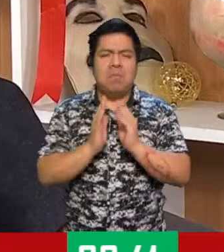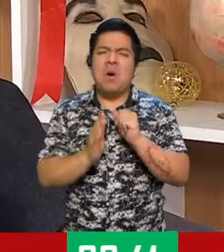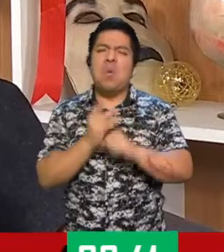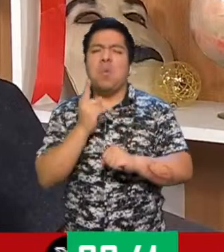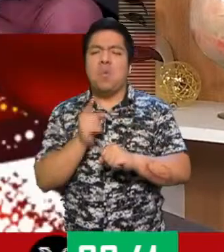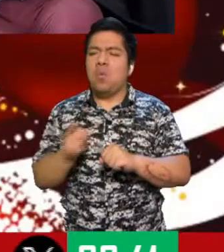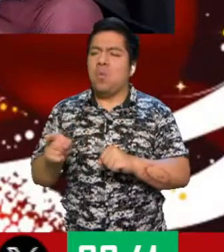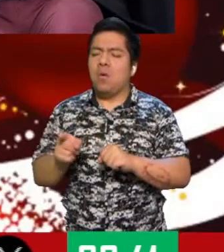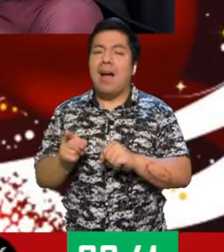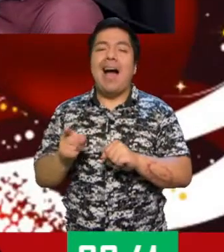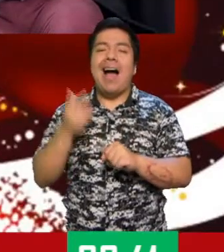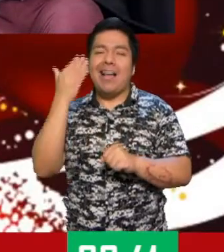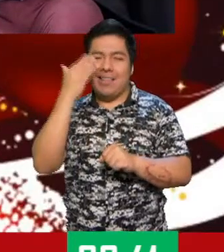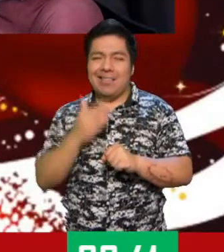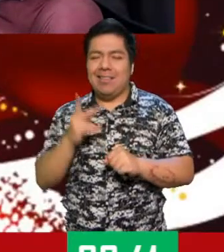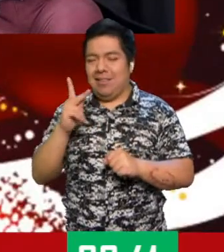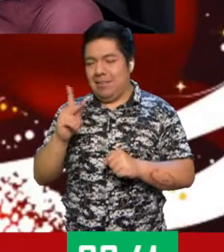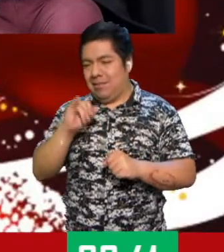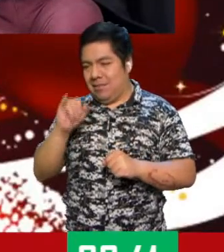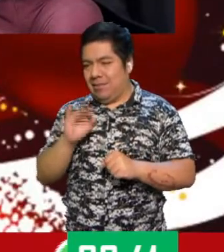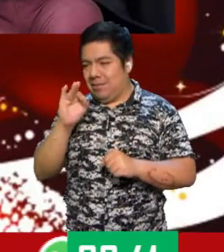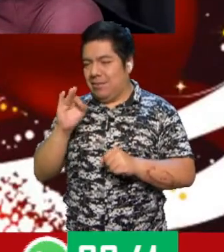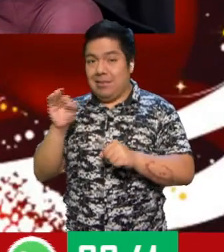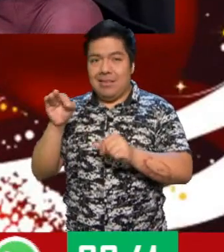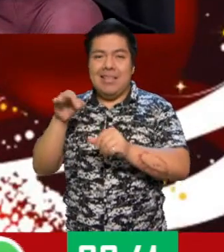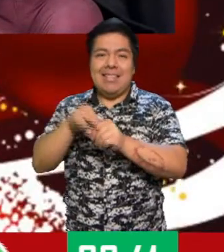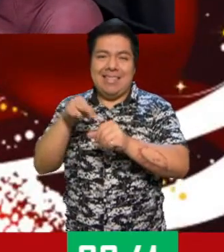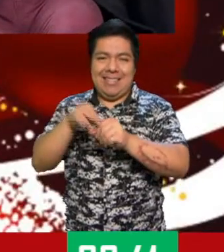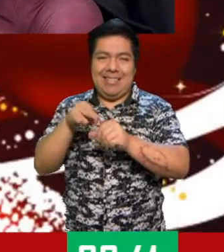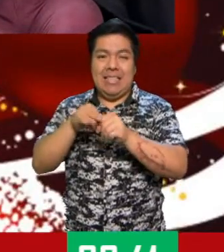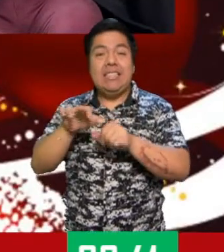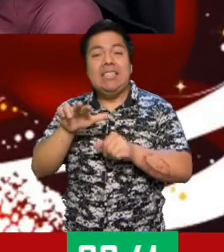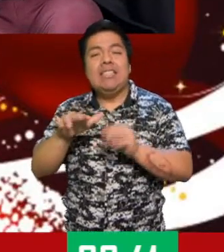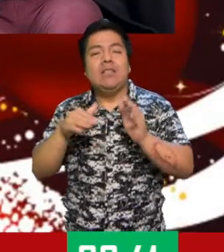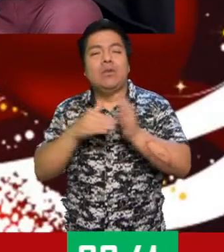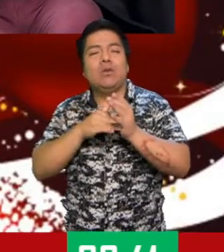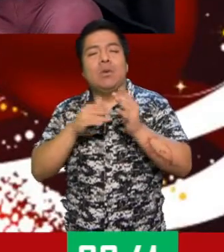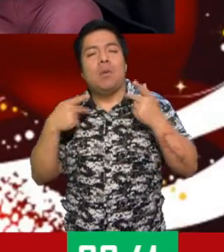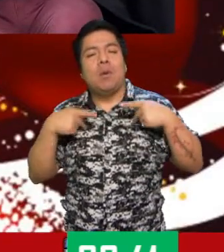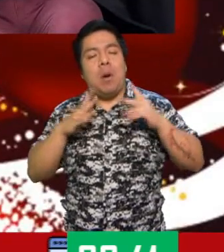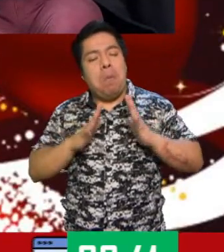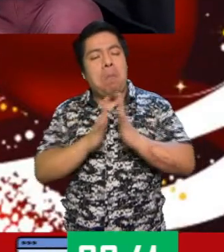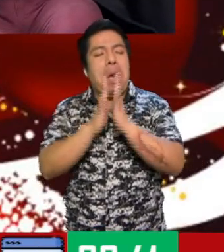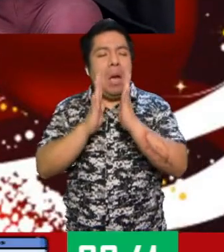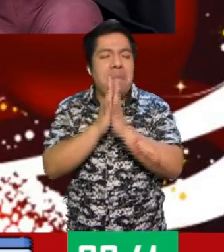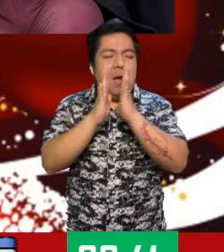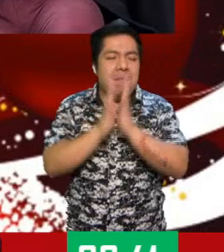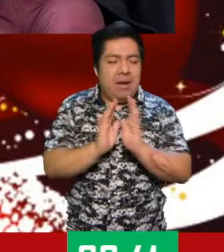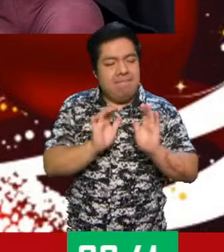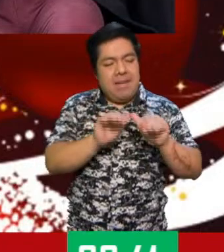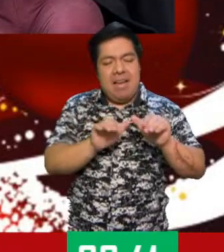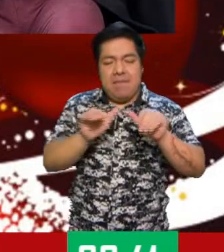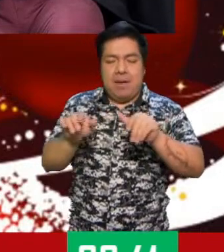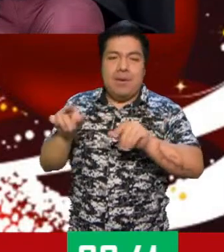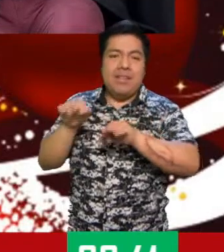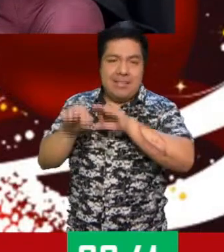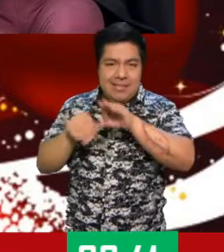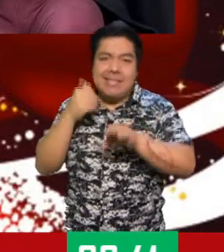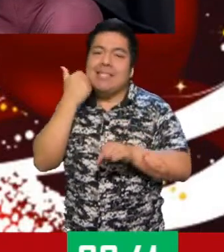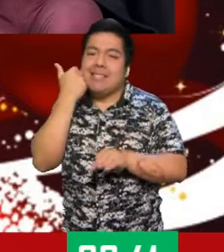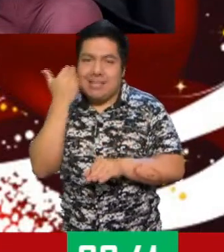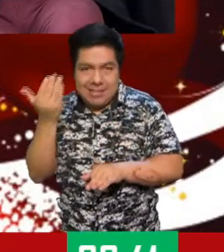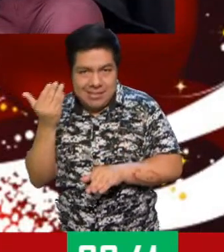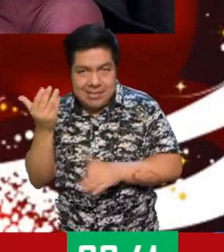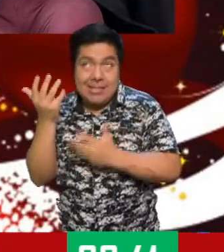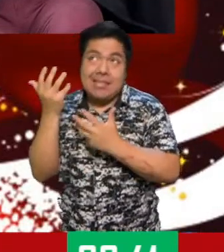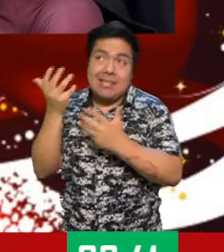tiene que ver con la elección de las personas juzgadoras. O sea, esos 18,000 quieren ser juzgadores. Quieren ser